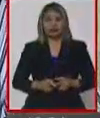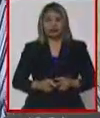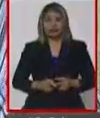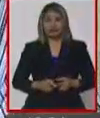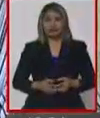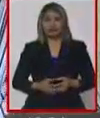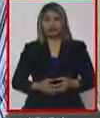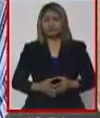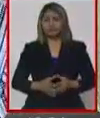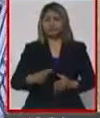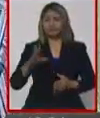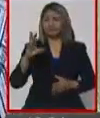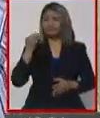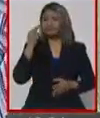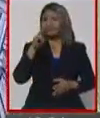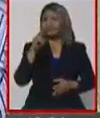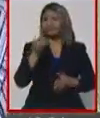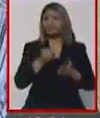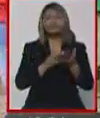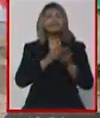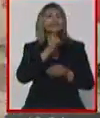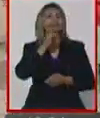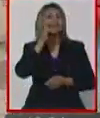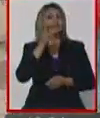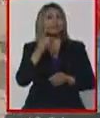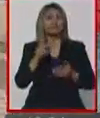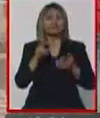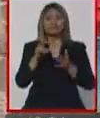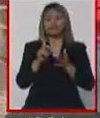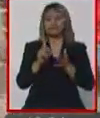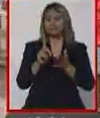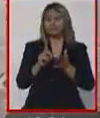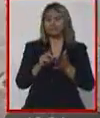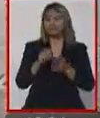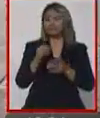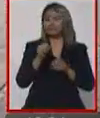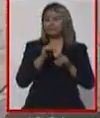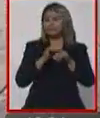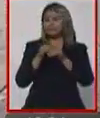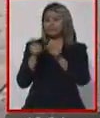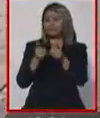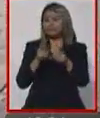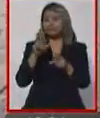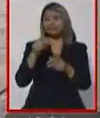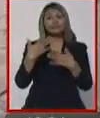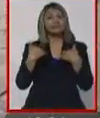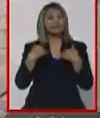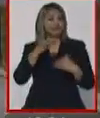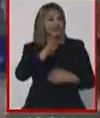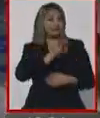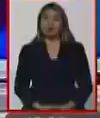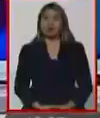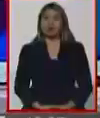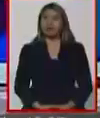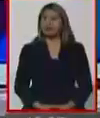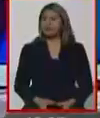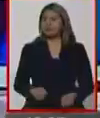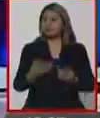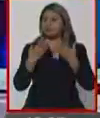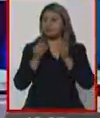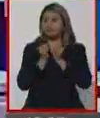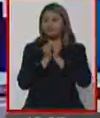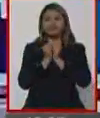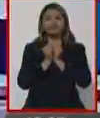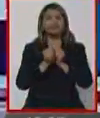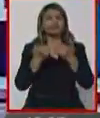Entonces, no estamos viendo la realidad. En este decreto, delitos como terrorismo no están contemplados para el beneficio del indulto. Muchas gracias por